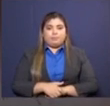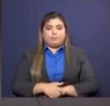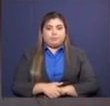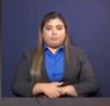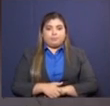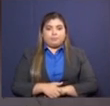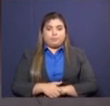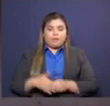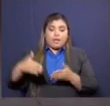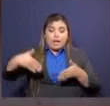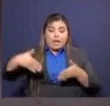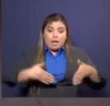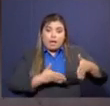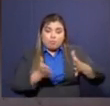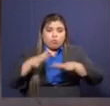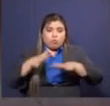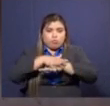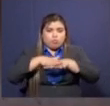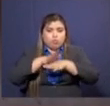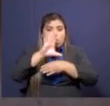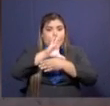Caminos de la Pintada, en Coclé.